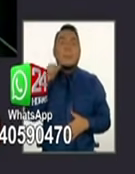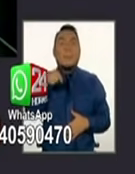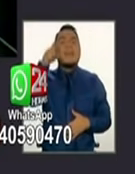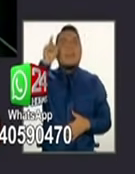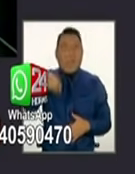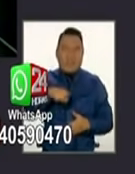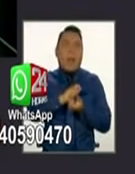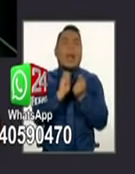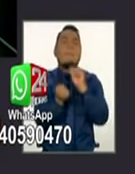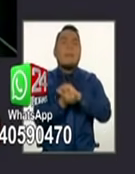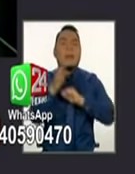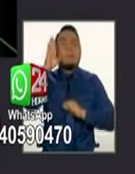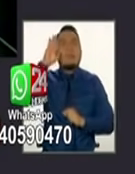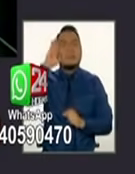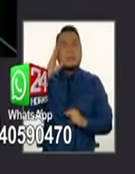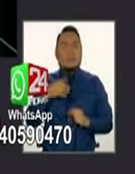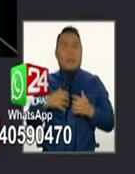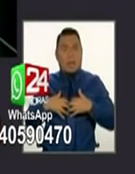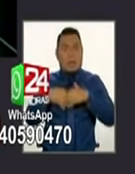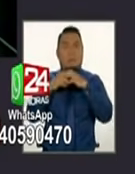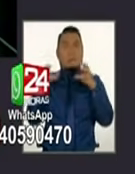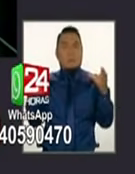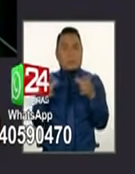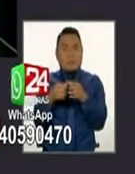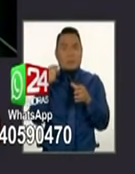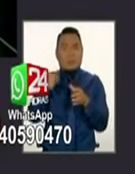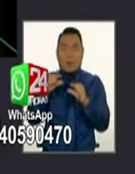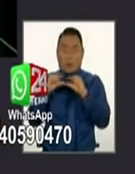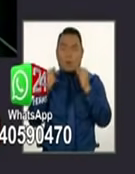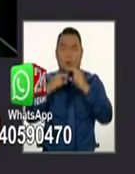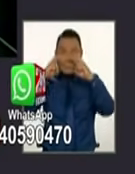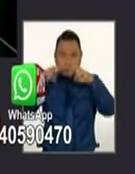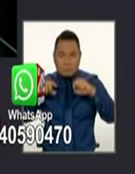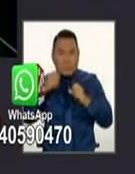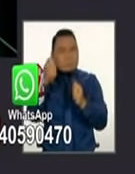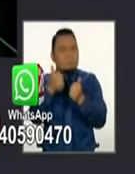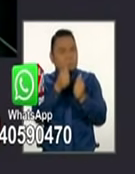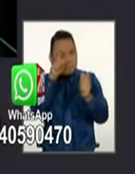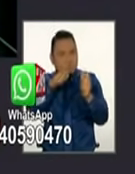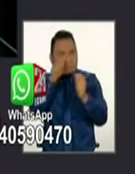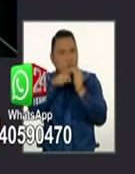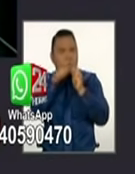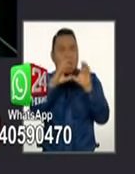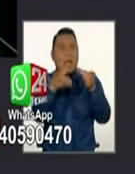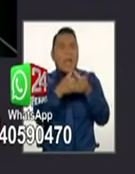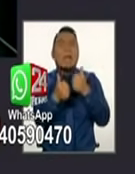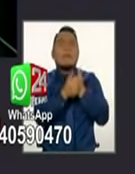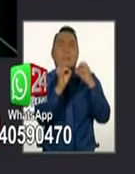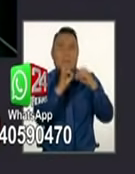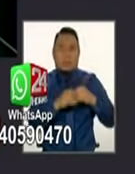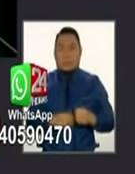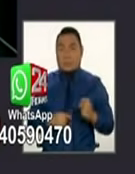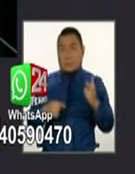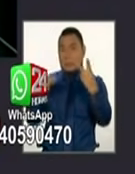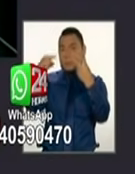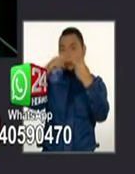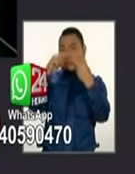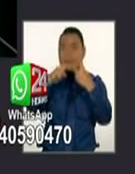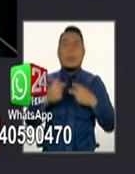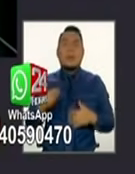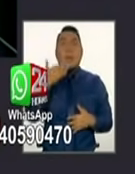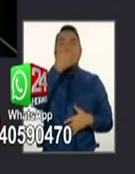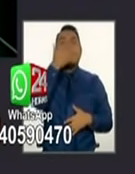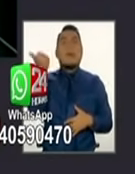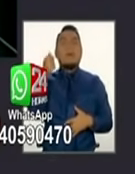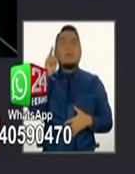policía, potenciar las unidades de investigación criminal. Eso como primer punto. Segundo, mejorar